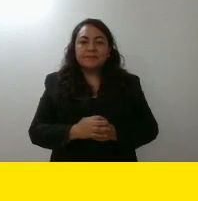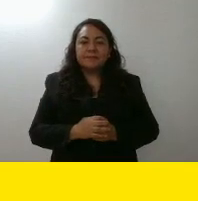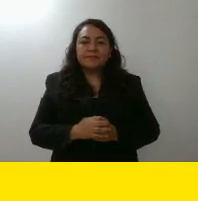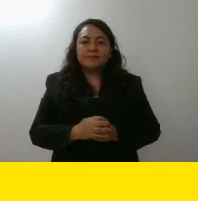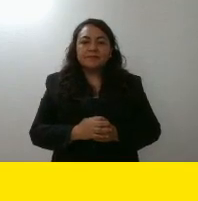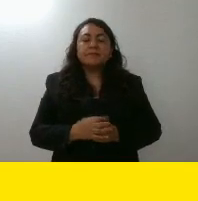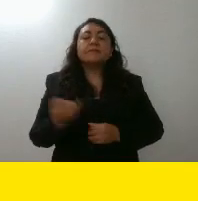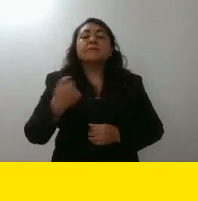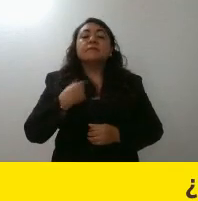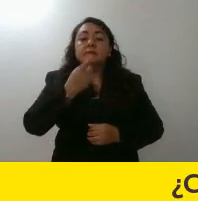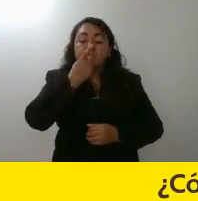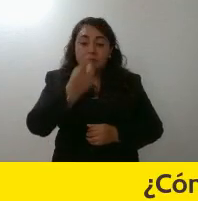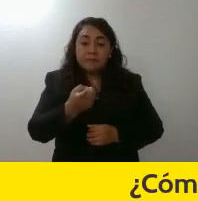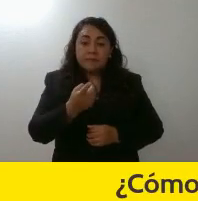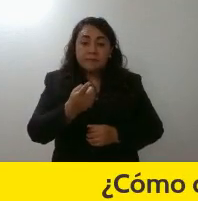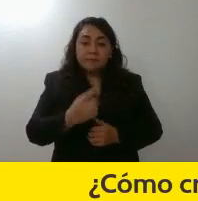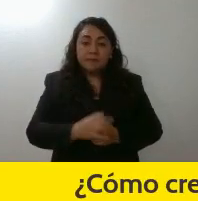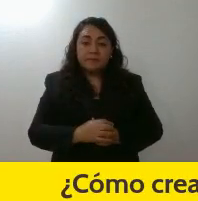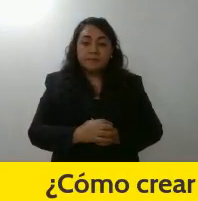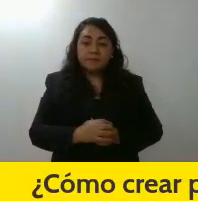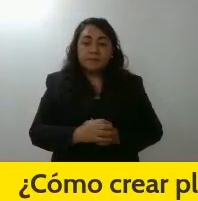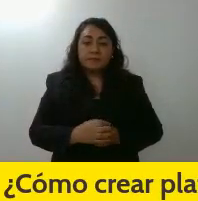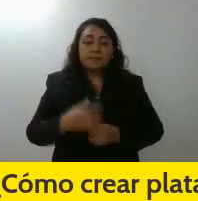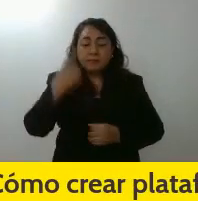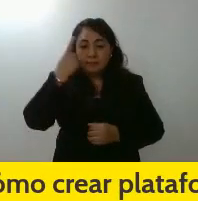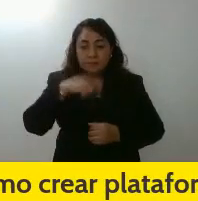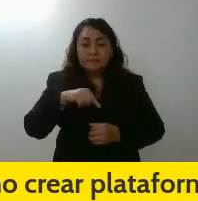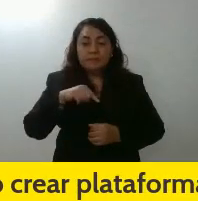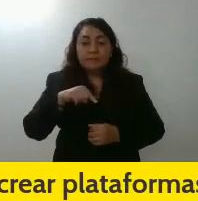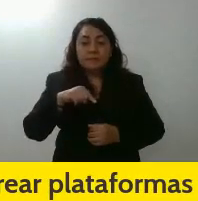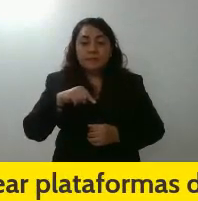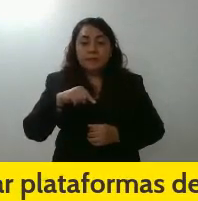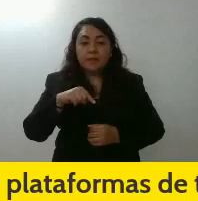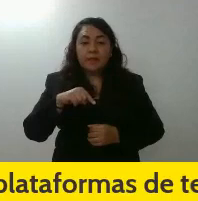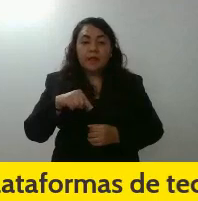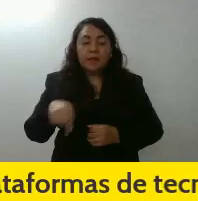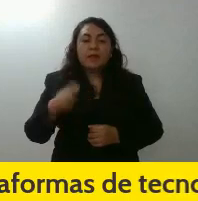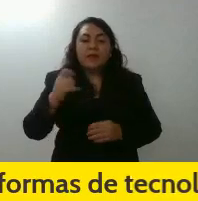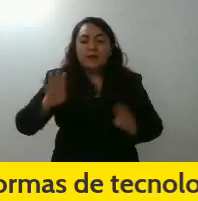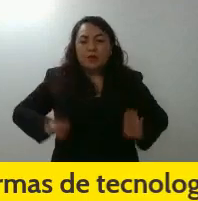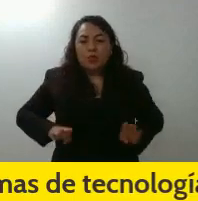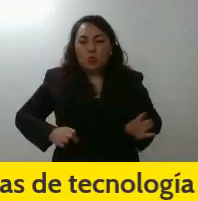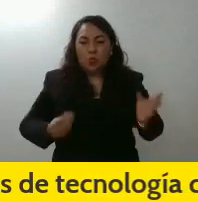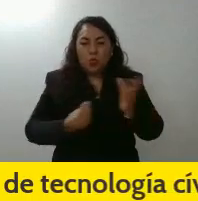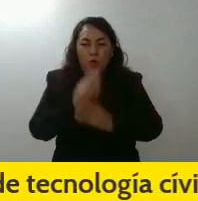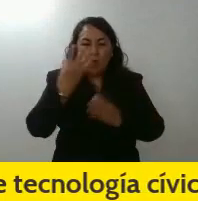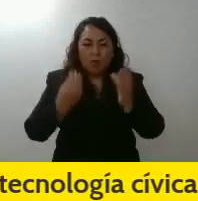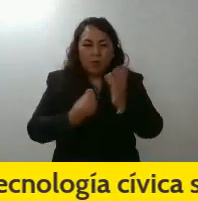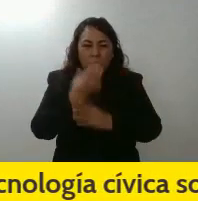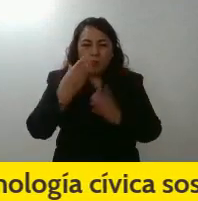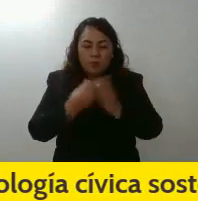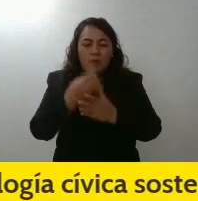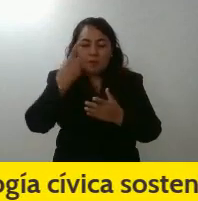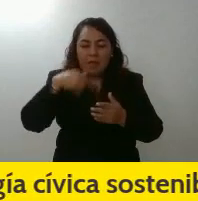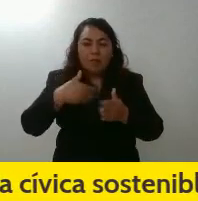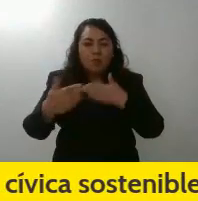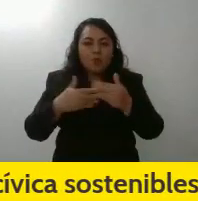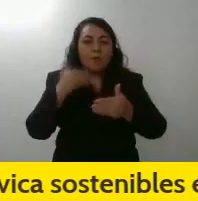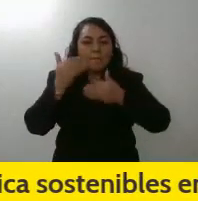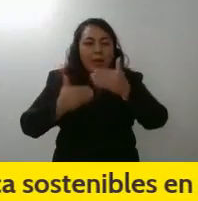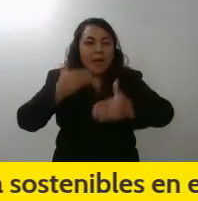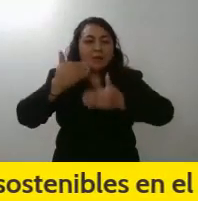Decir también que para actualizar estas nuevas características se tienen en cuenta